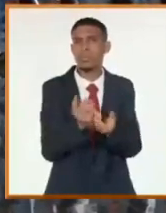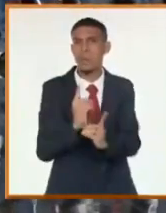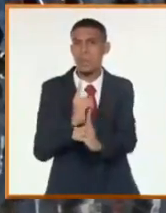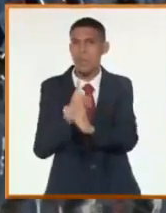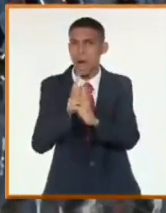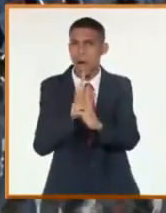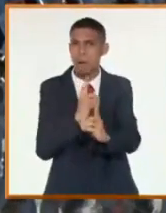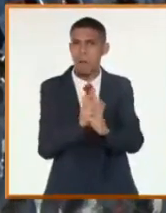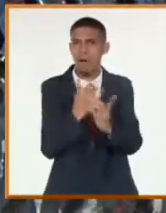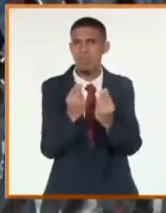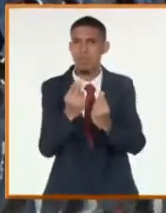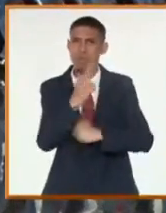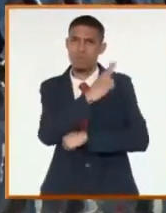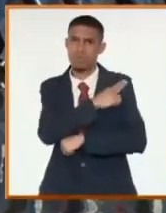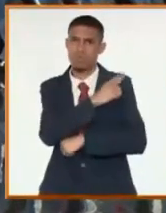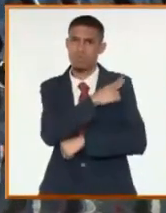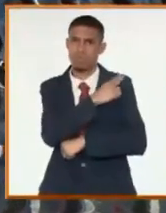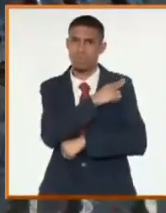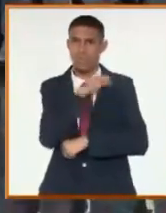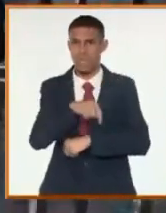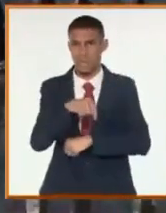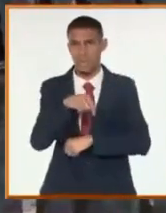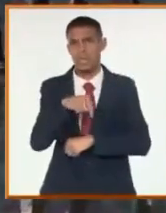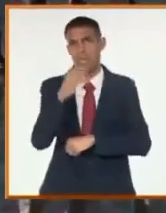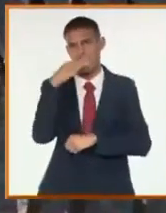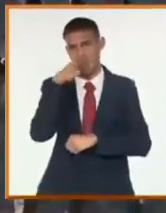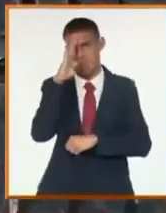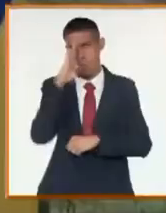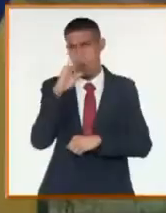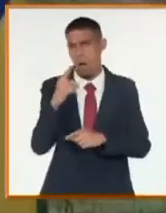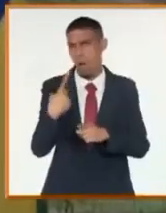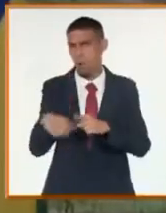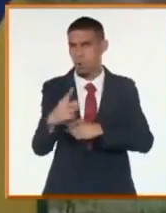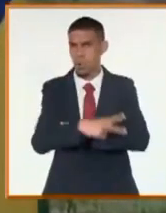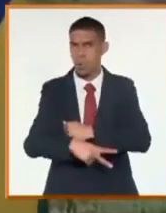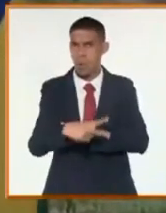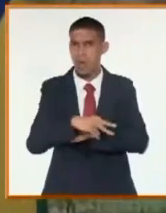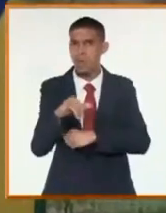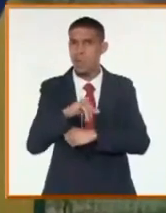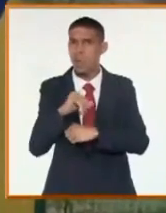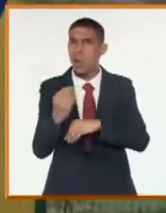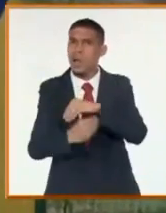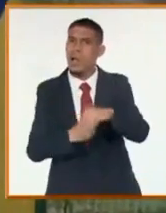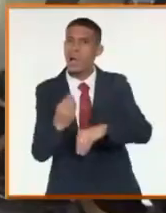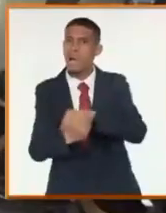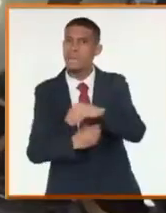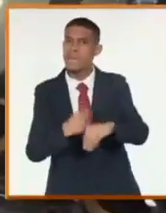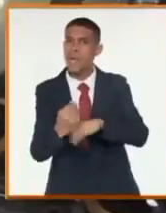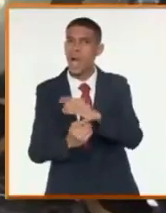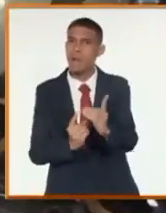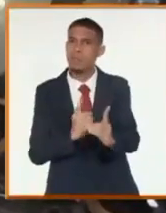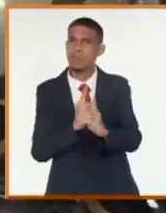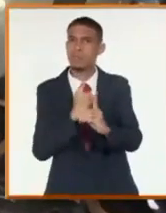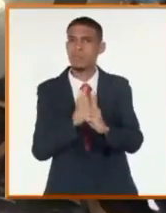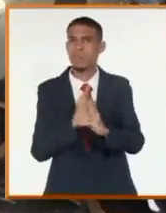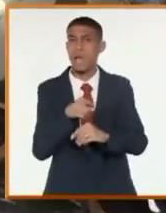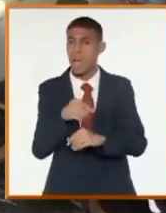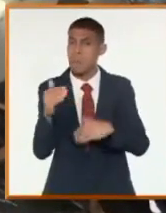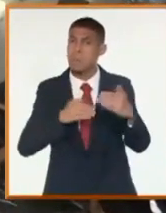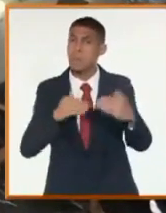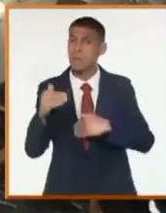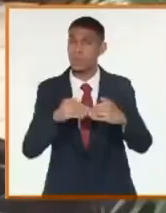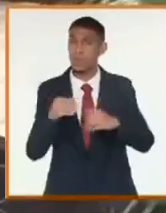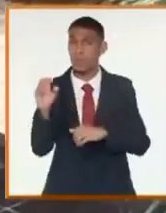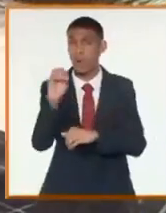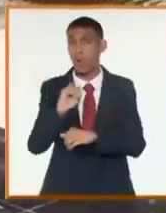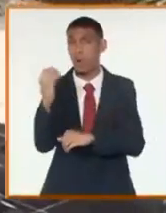delegaciones que asistieron a la misma y que da la posibilidad también a Cuba de actualizar en su relación bilateral con un grupo de países, una alta participación también de